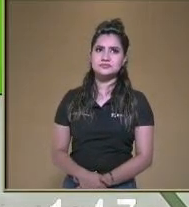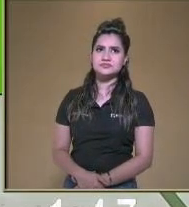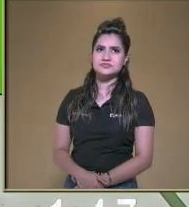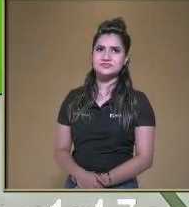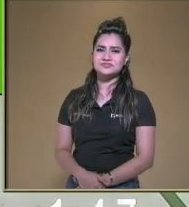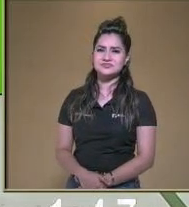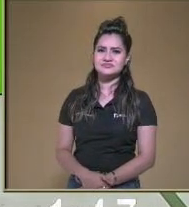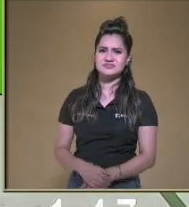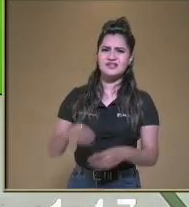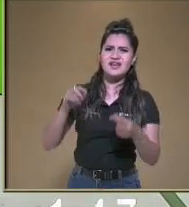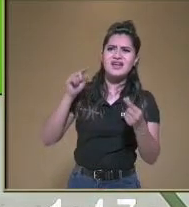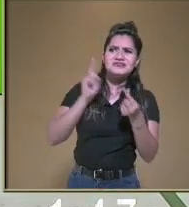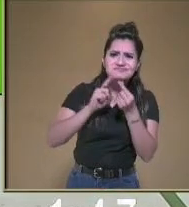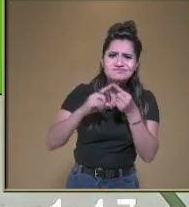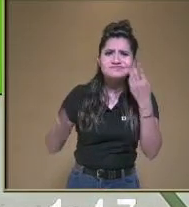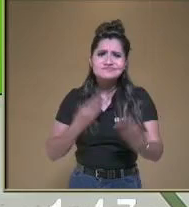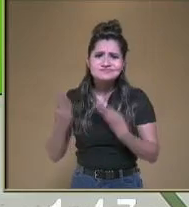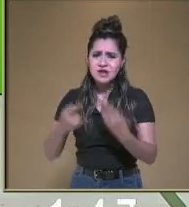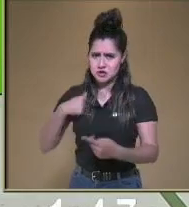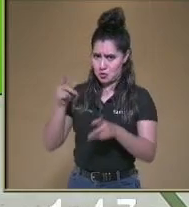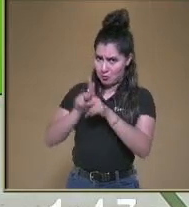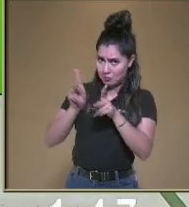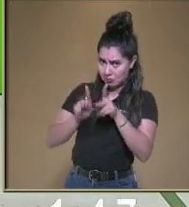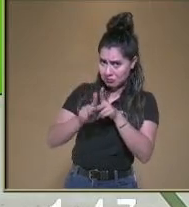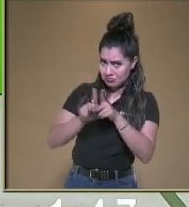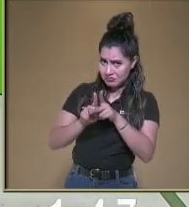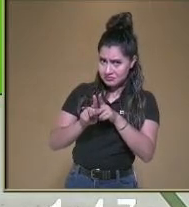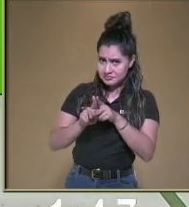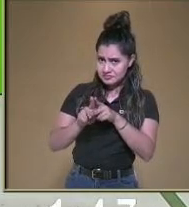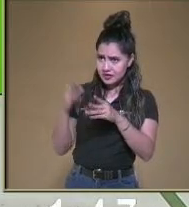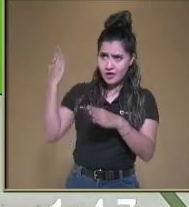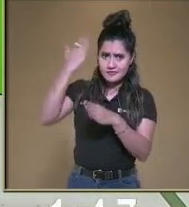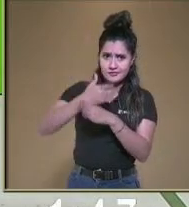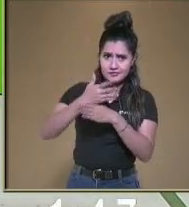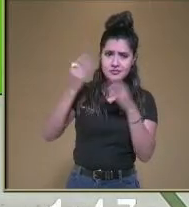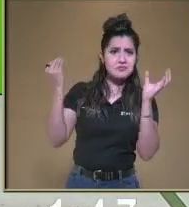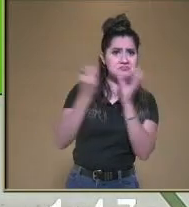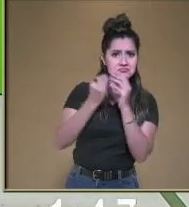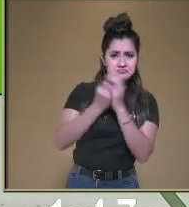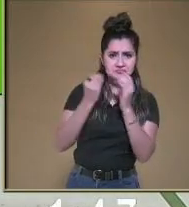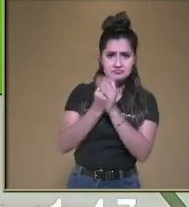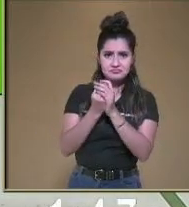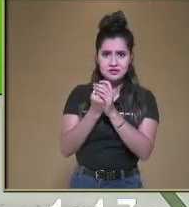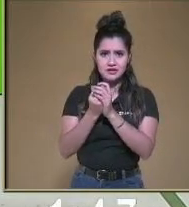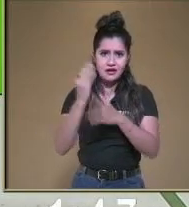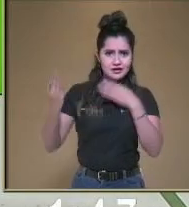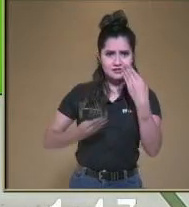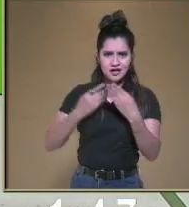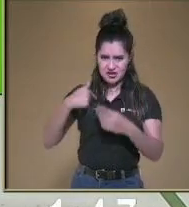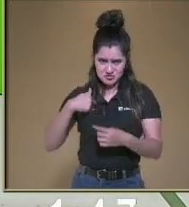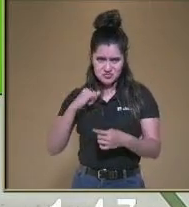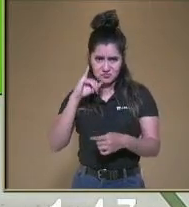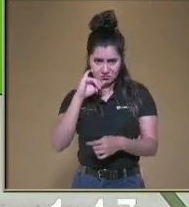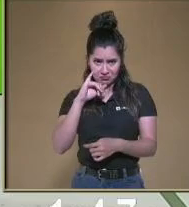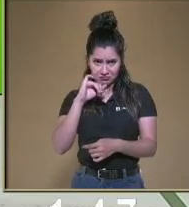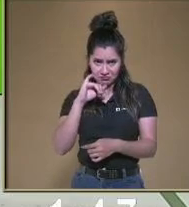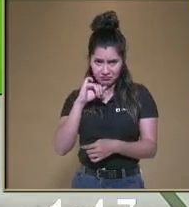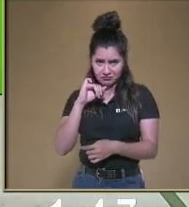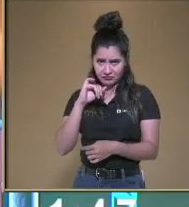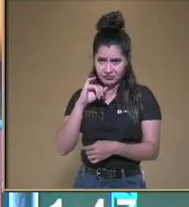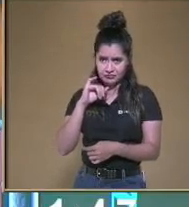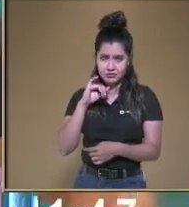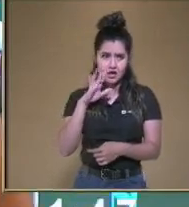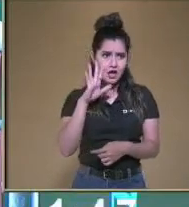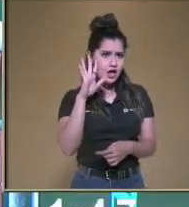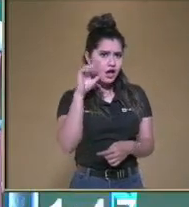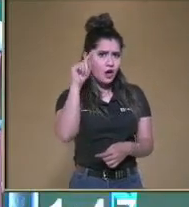puede bailar? Porque yo tengo una primita que va a clases de jazz, pero no sé si yo pueda ir. Ay, ¿ustedes